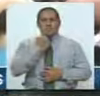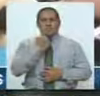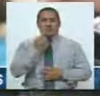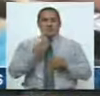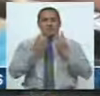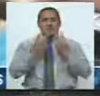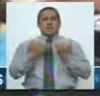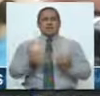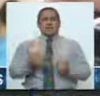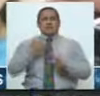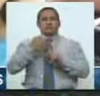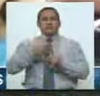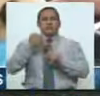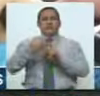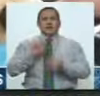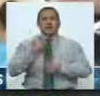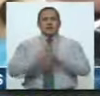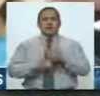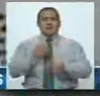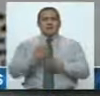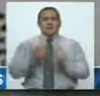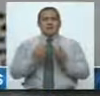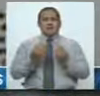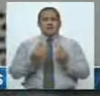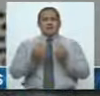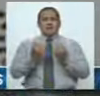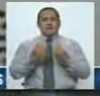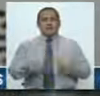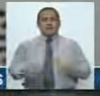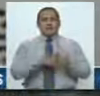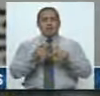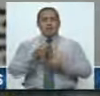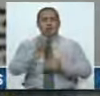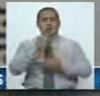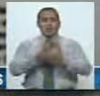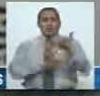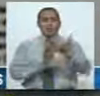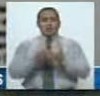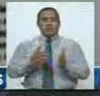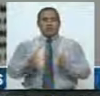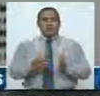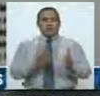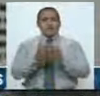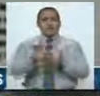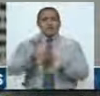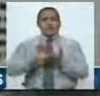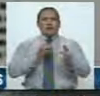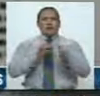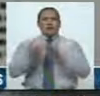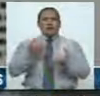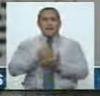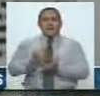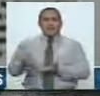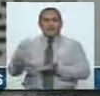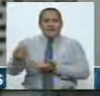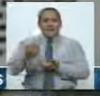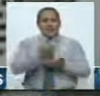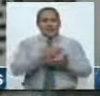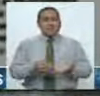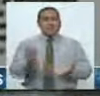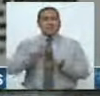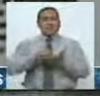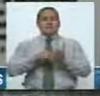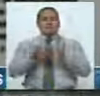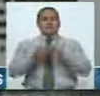más, imagínese, hay que sumar, al año es harto dinero. Mediante un comunicado, Rutas de Lima indica que lo recaudado por este